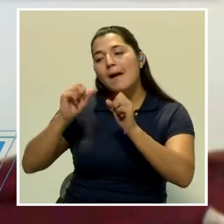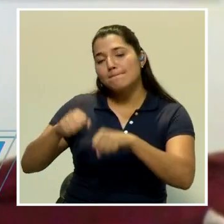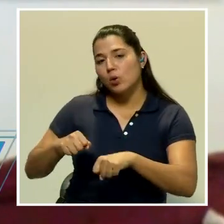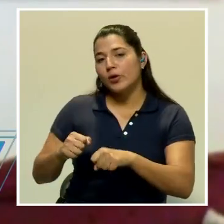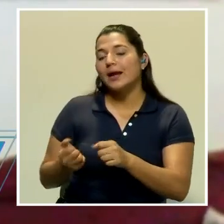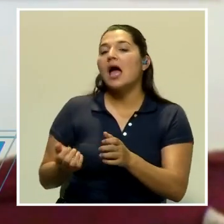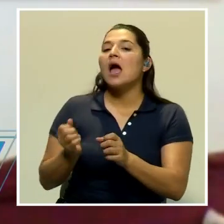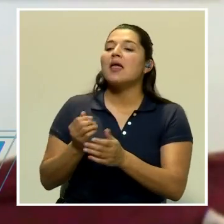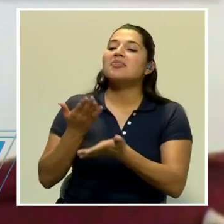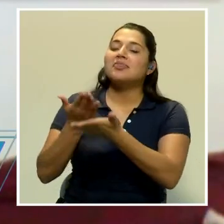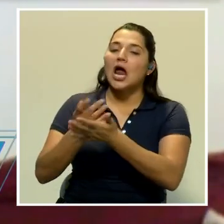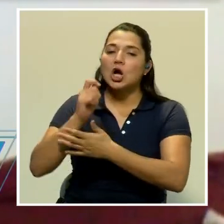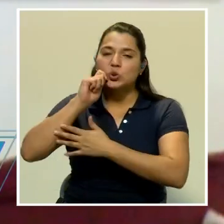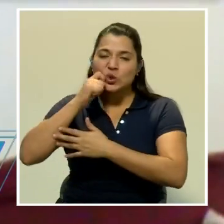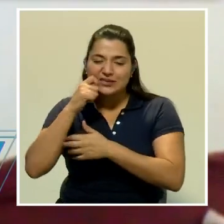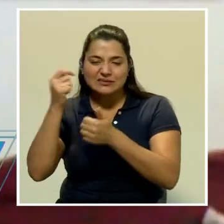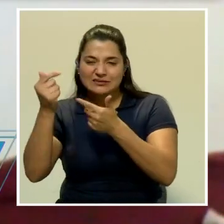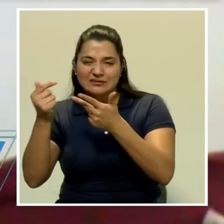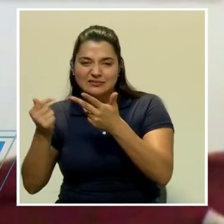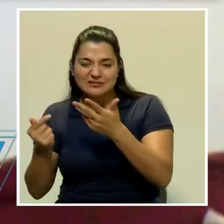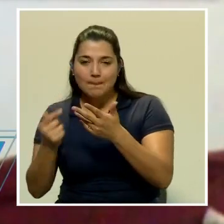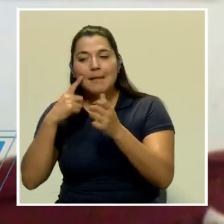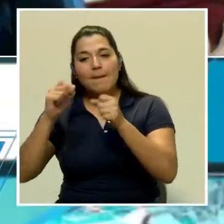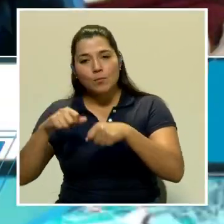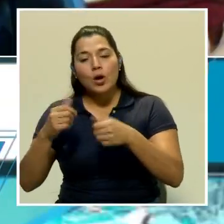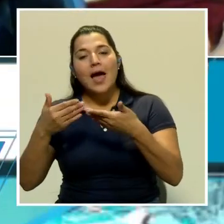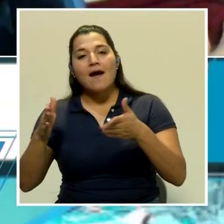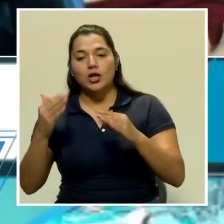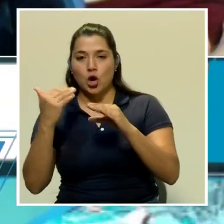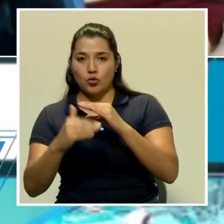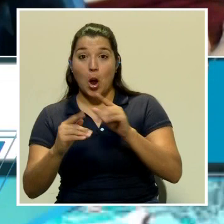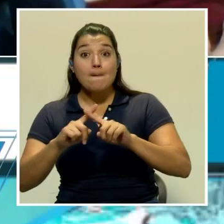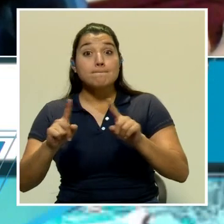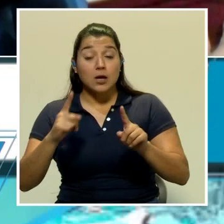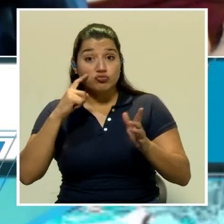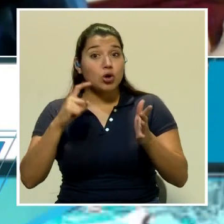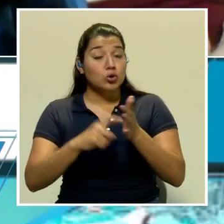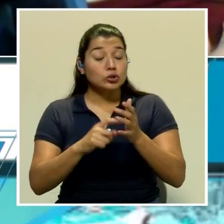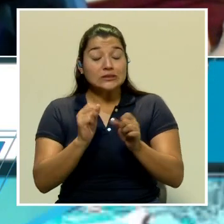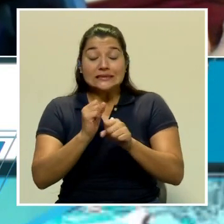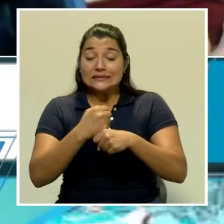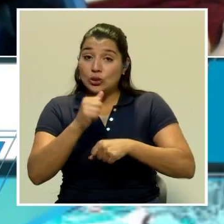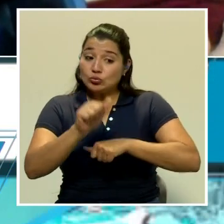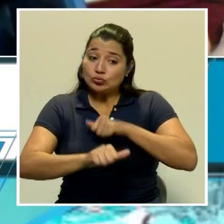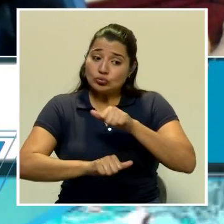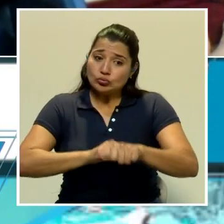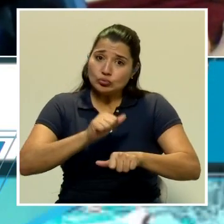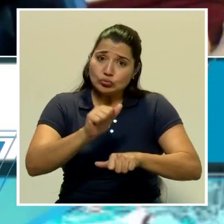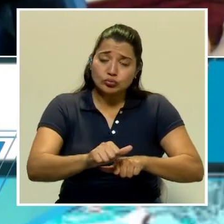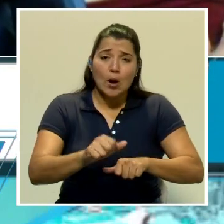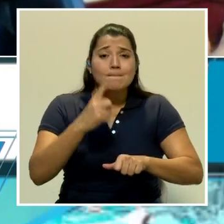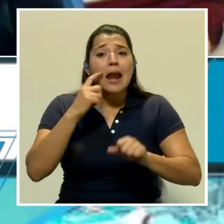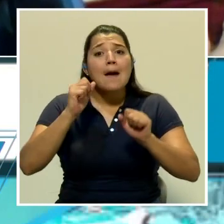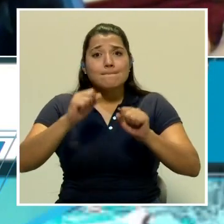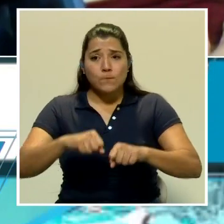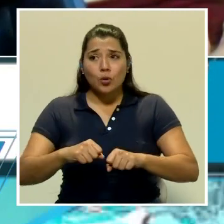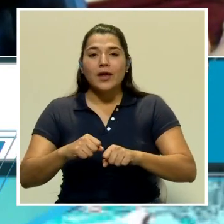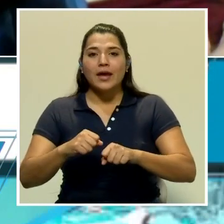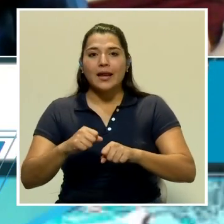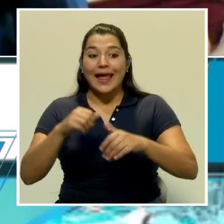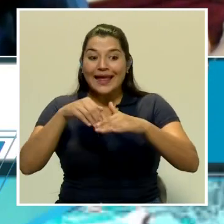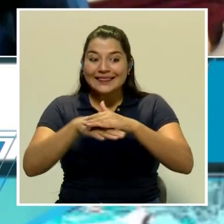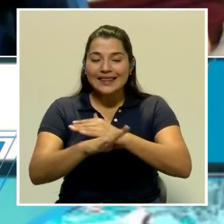todas estas situaciones que generan, pero sí debo de reconocer que han hecho un gran esfuerzo para estar en una plataforma, para mejorar